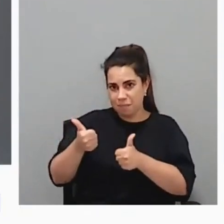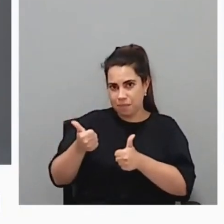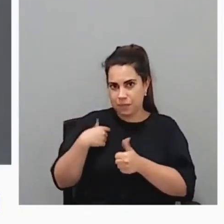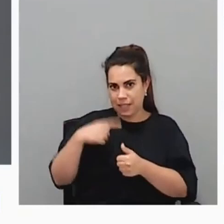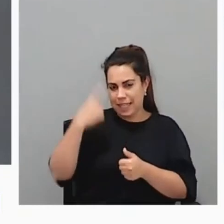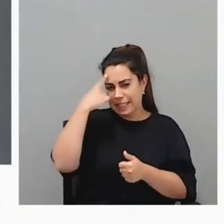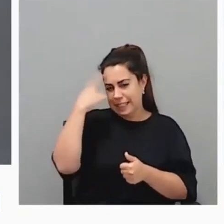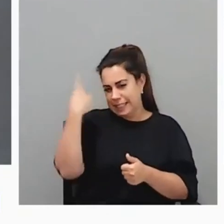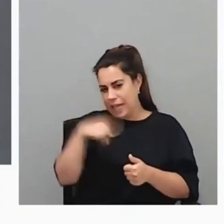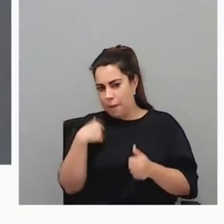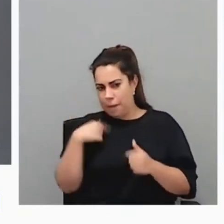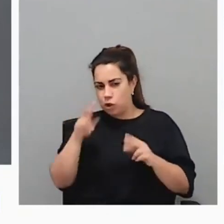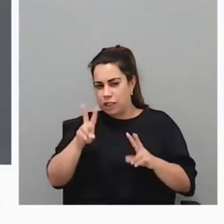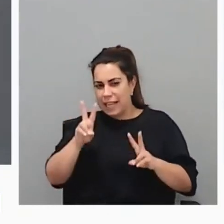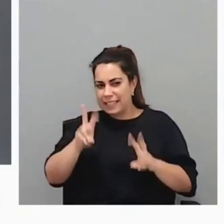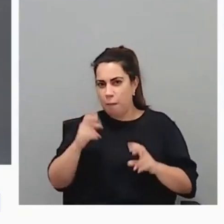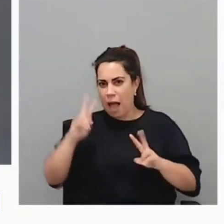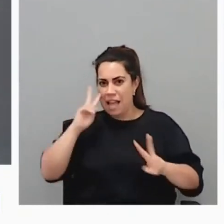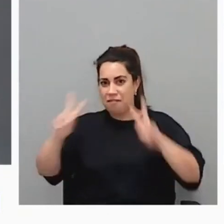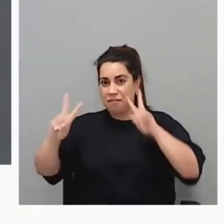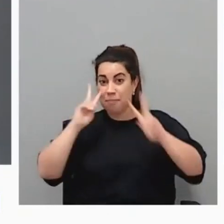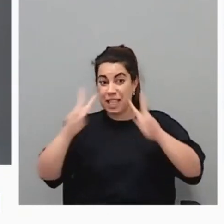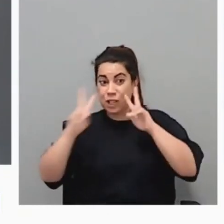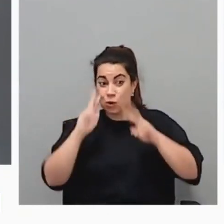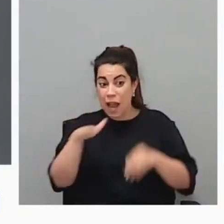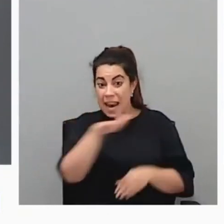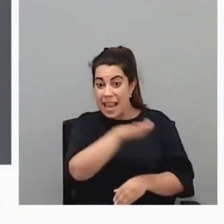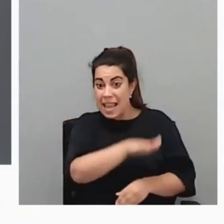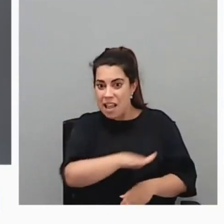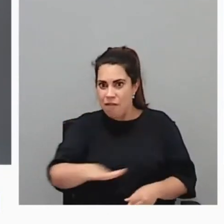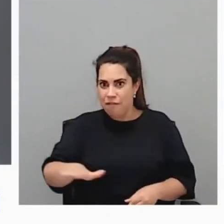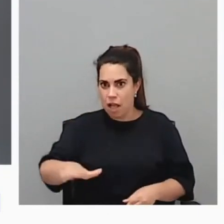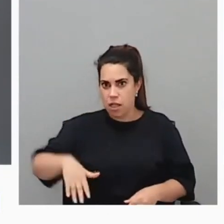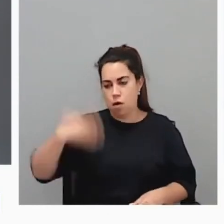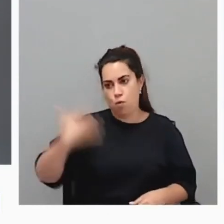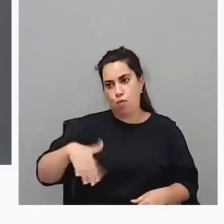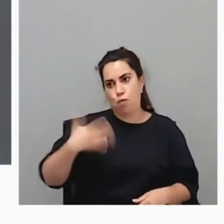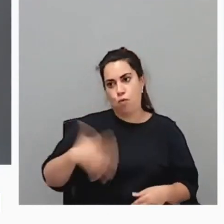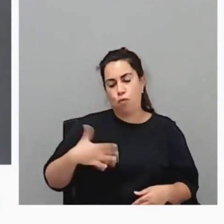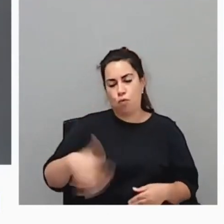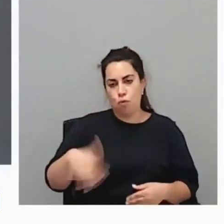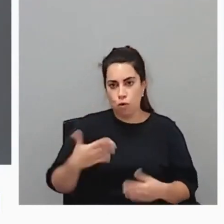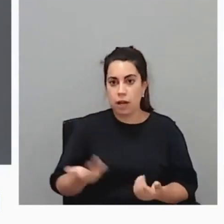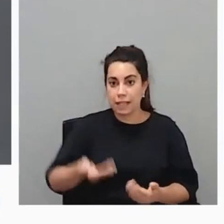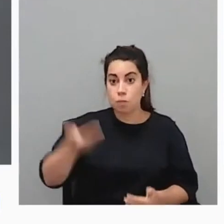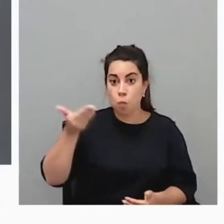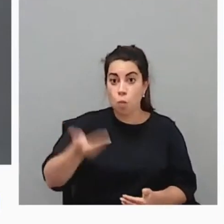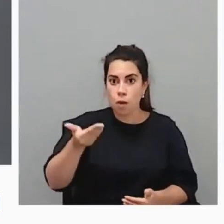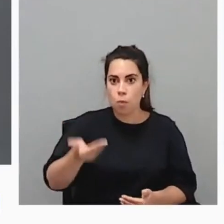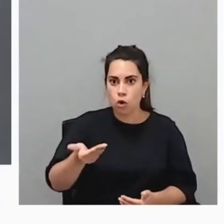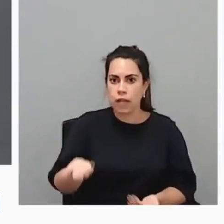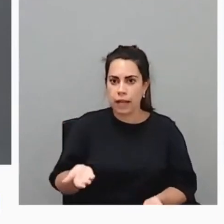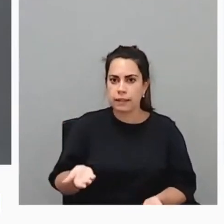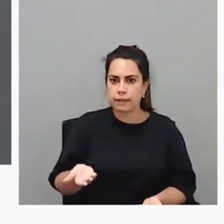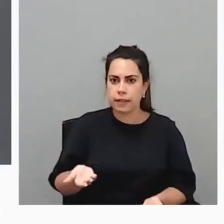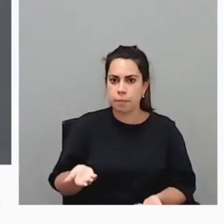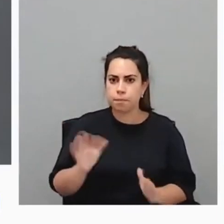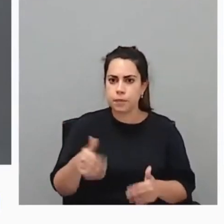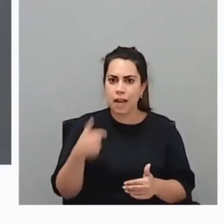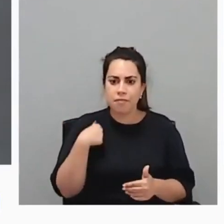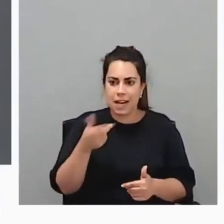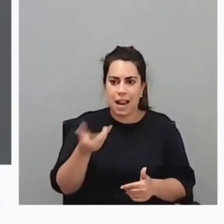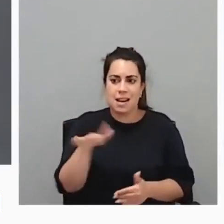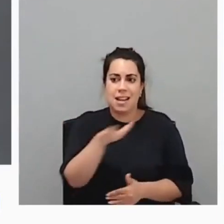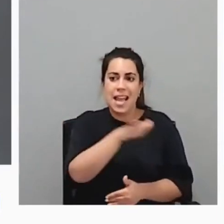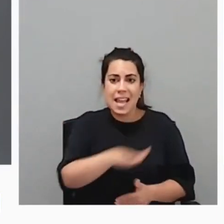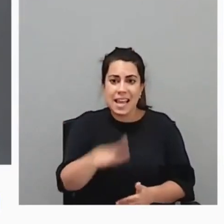tiene lo visual en la infancia. Si buscáis dentro del neurodesarrollo, investigaciones, nos dicen que la forma preferente